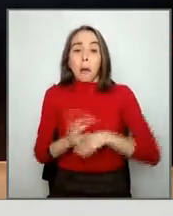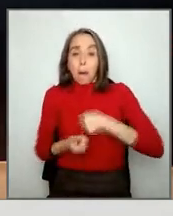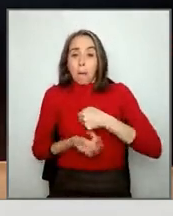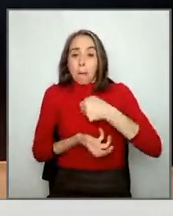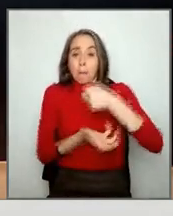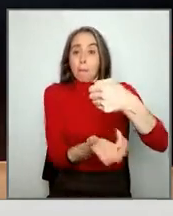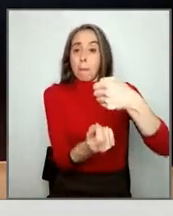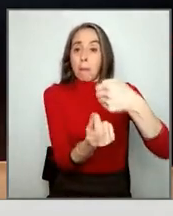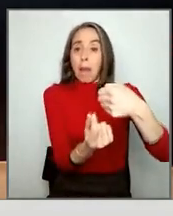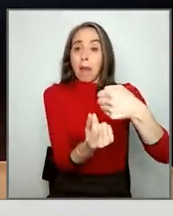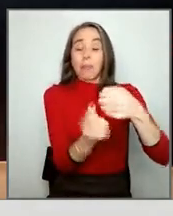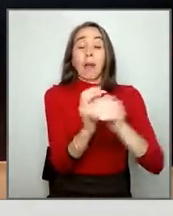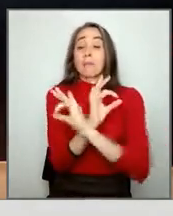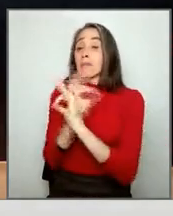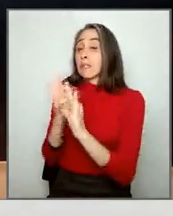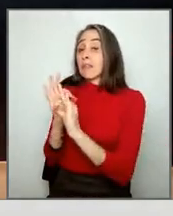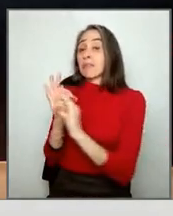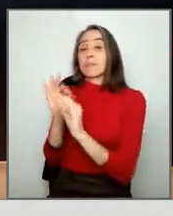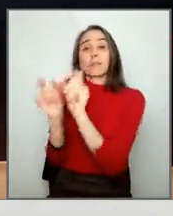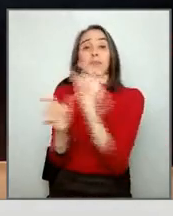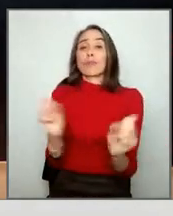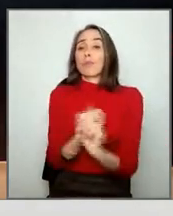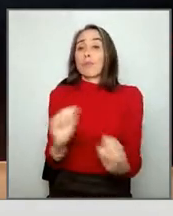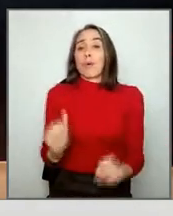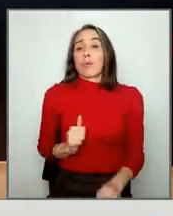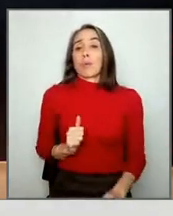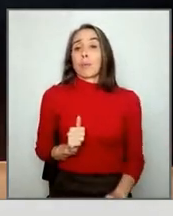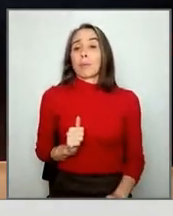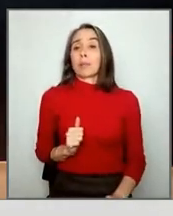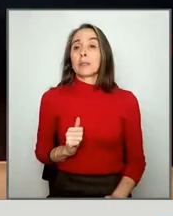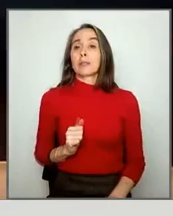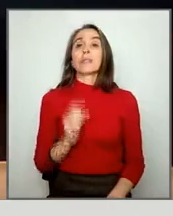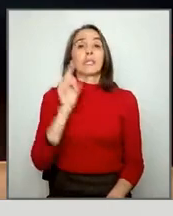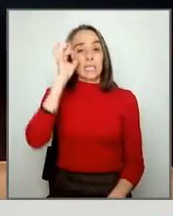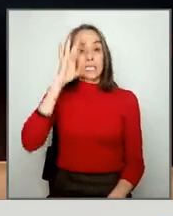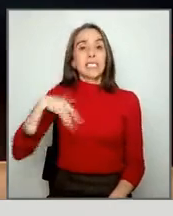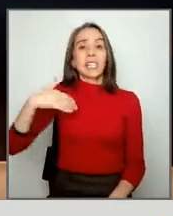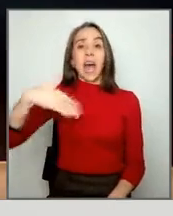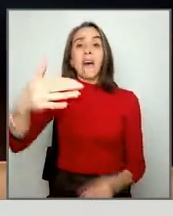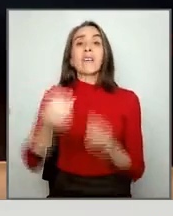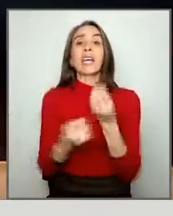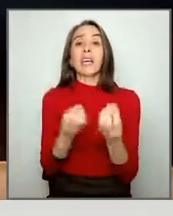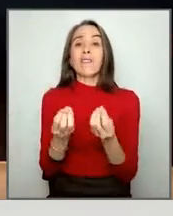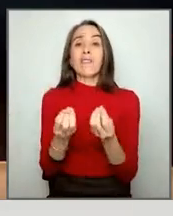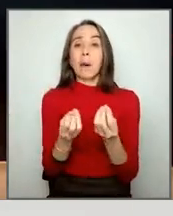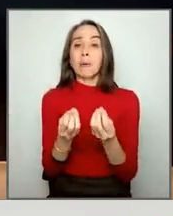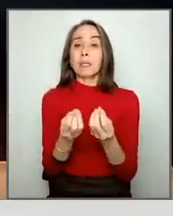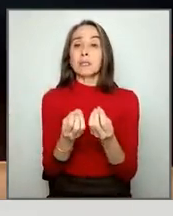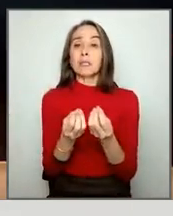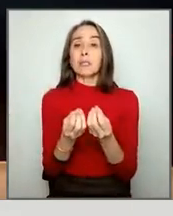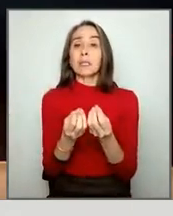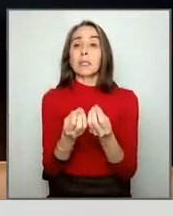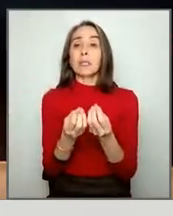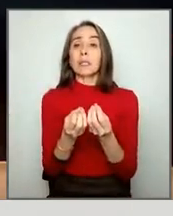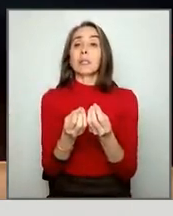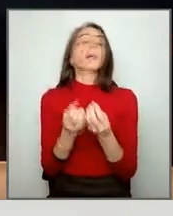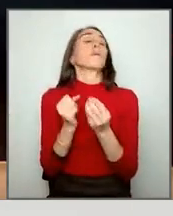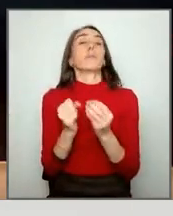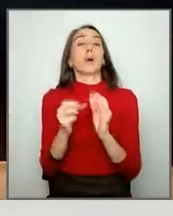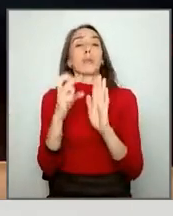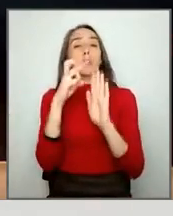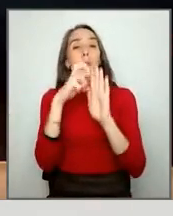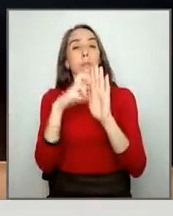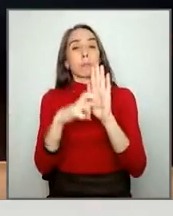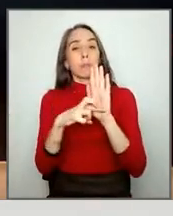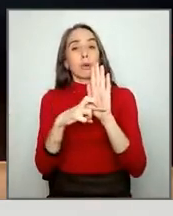teniendo el conocimiento de lo que va a ocurrir lo más probable aquello va a permitir abordar el proyecto con mayor seriedad